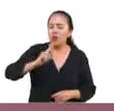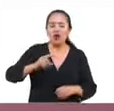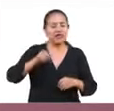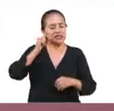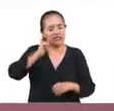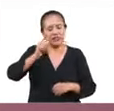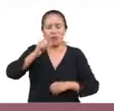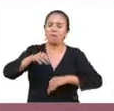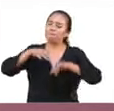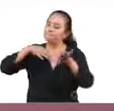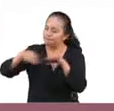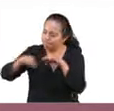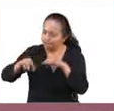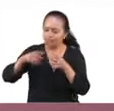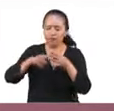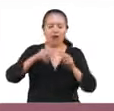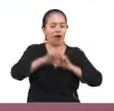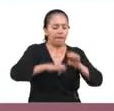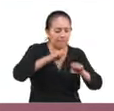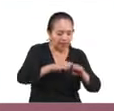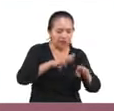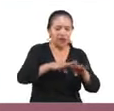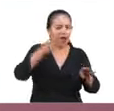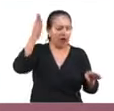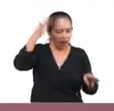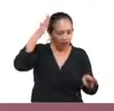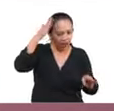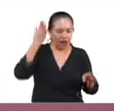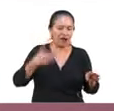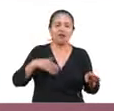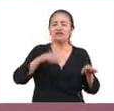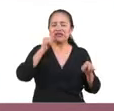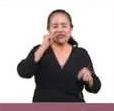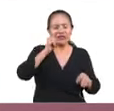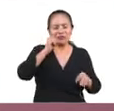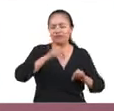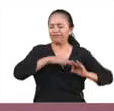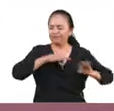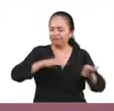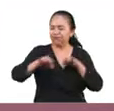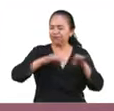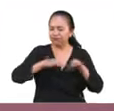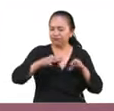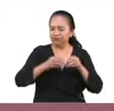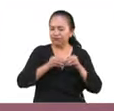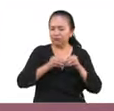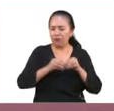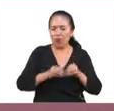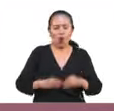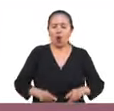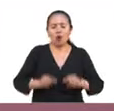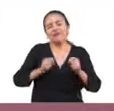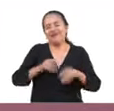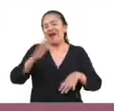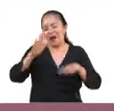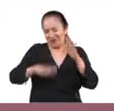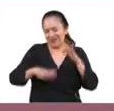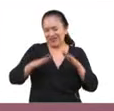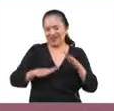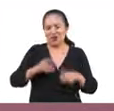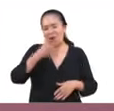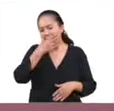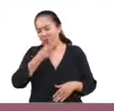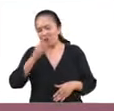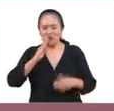trabajadora, empresaria, lideresa y emprendedora. Considerando que la brecha de género continúa pendiente en la